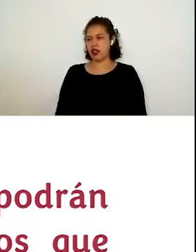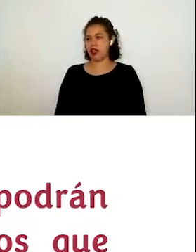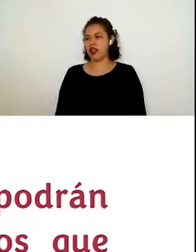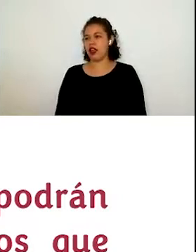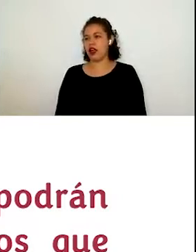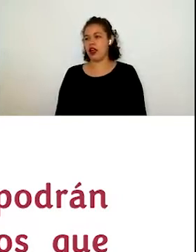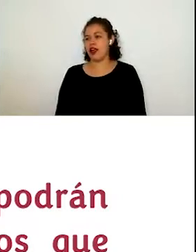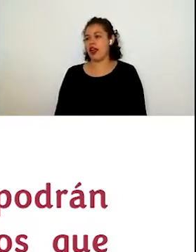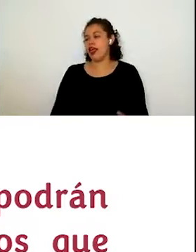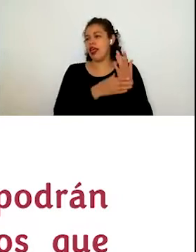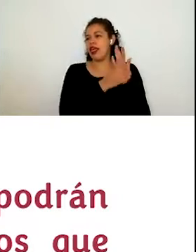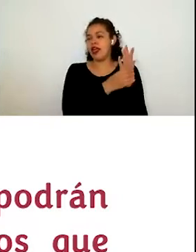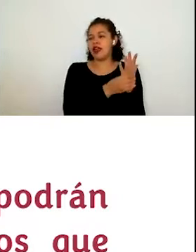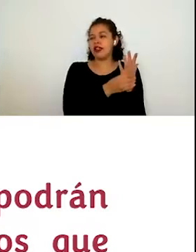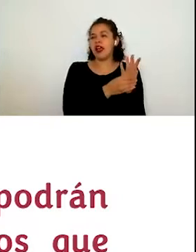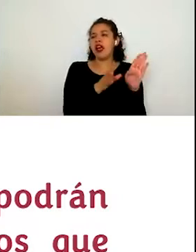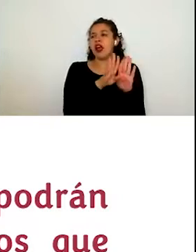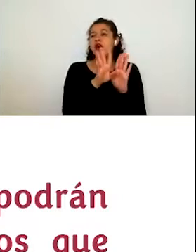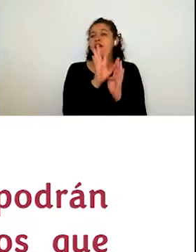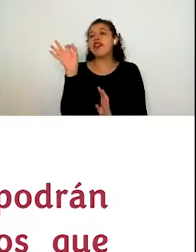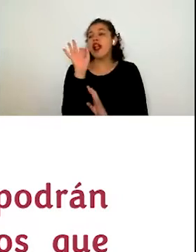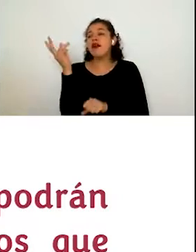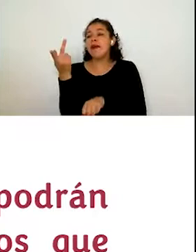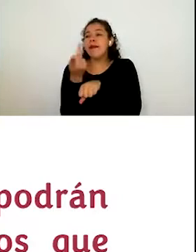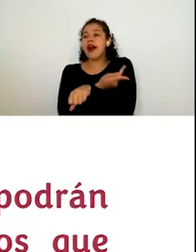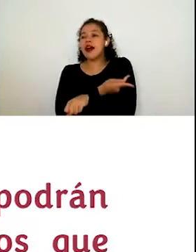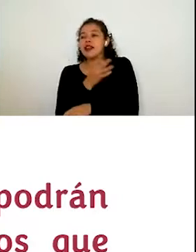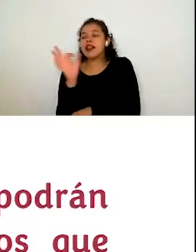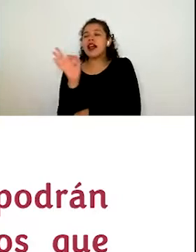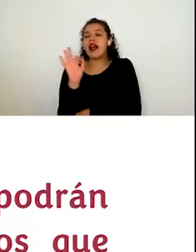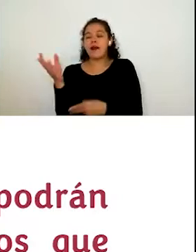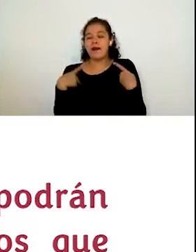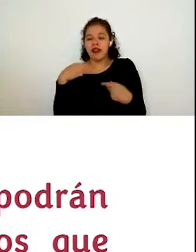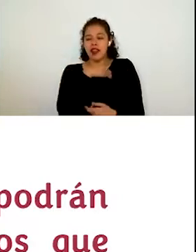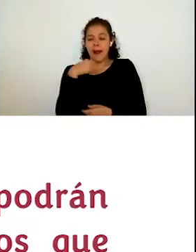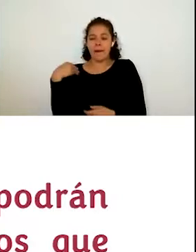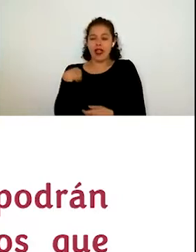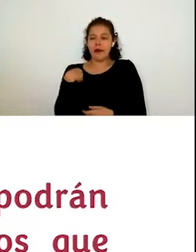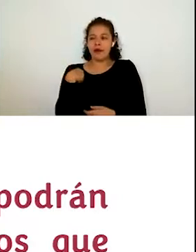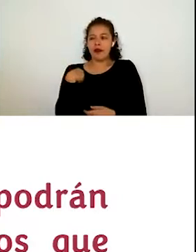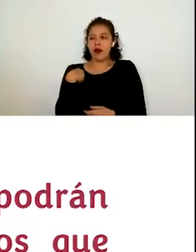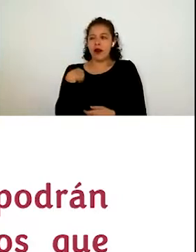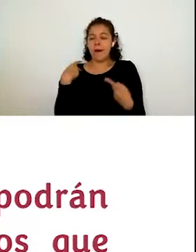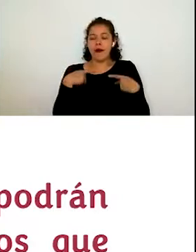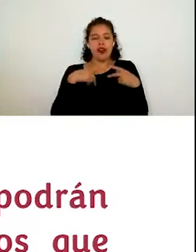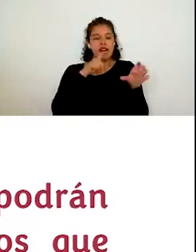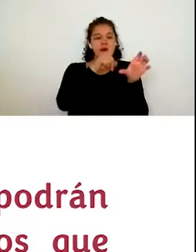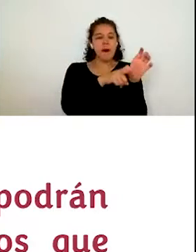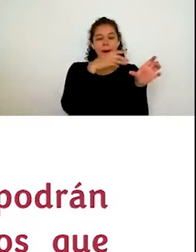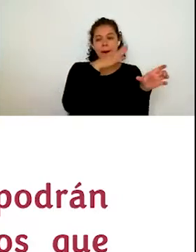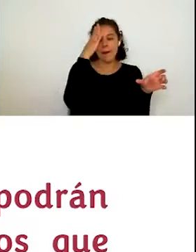hipótesis de personas que no pueden ocupar un cargo de patrono, y